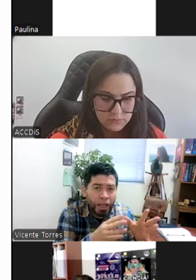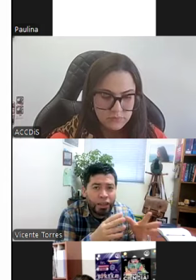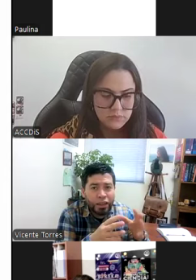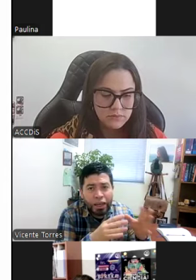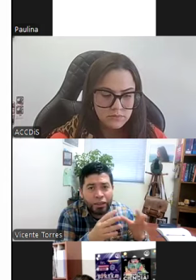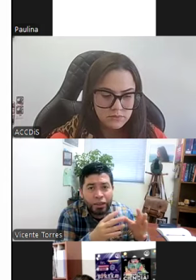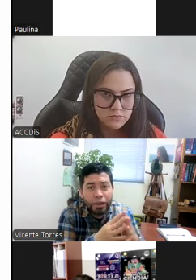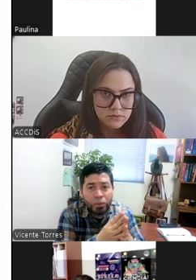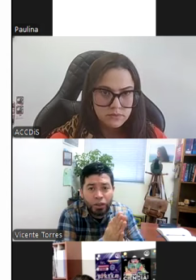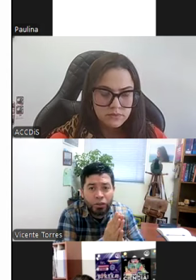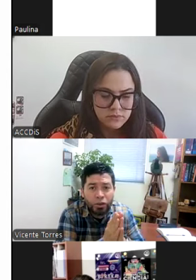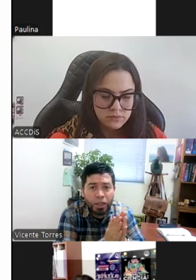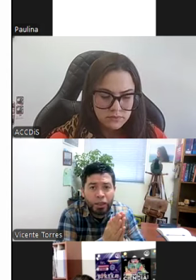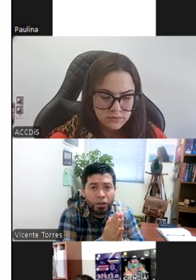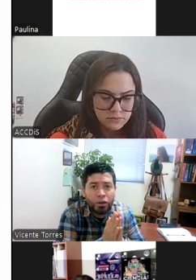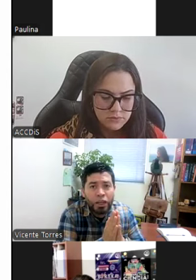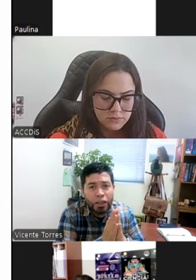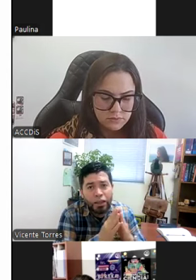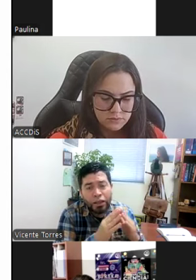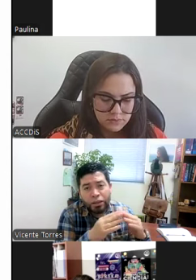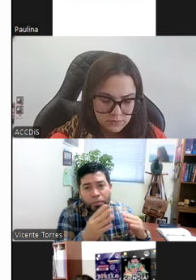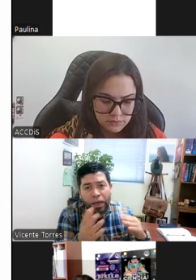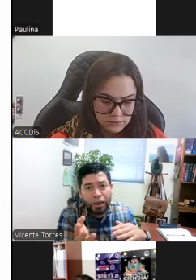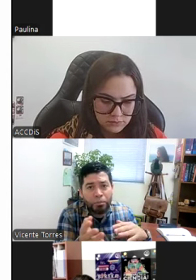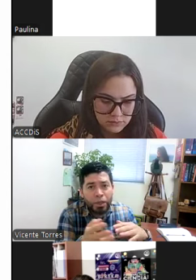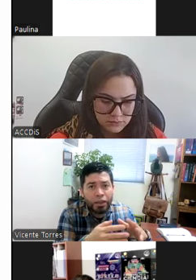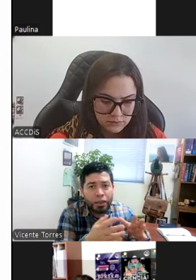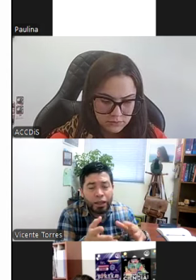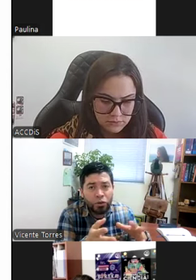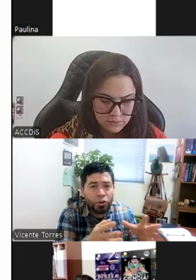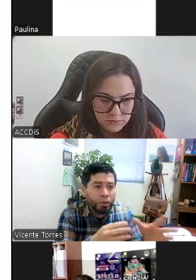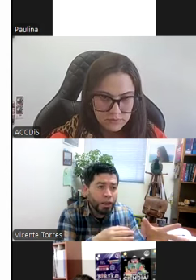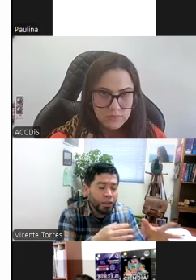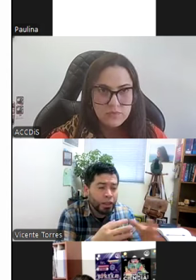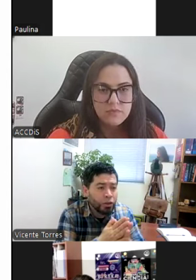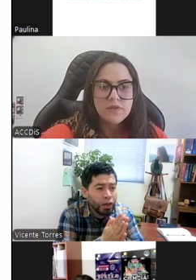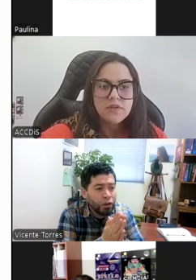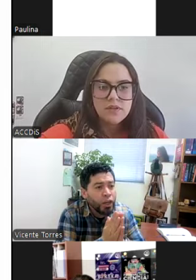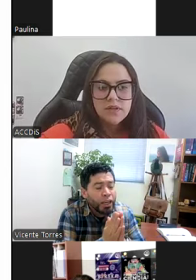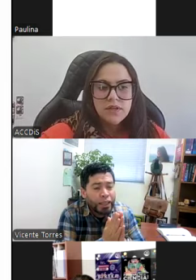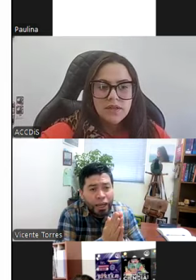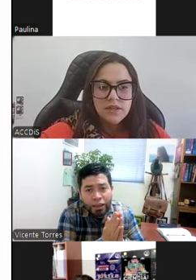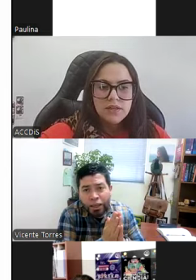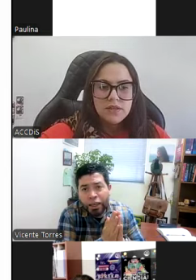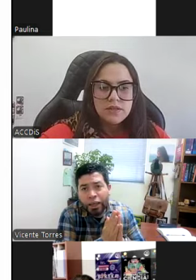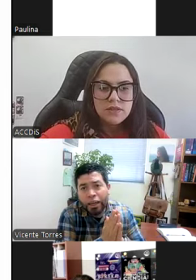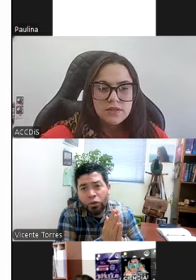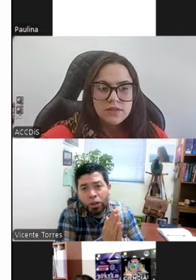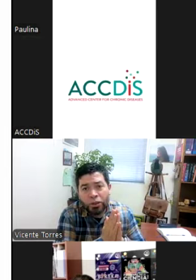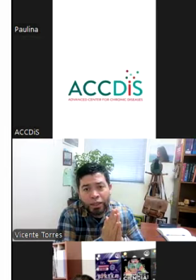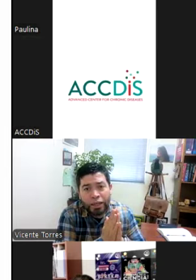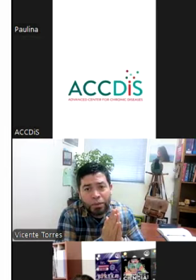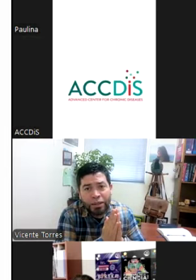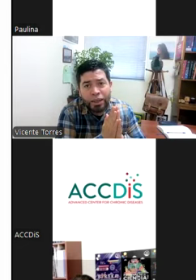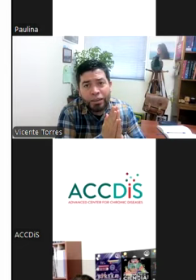el 40 y 70% dependiendo de si el país es en vías de desarrollo, país desarrollado. Y acá en Chile el número